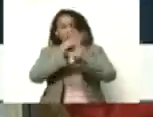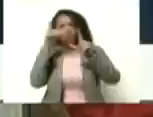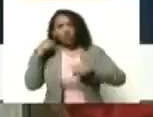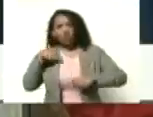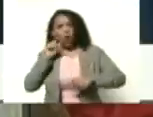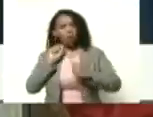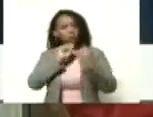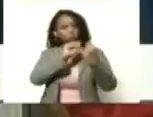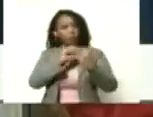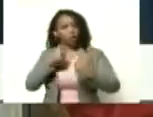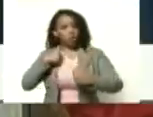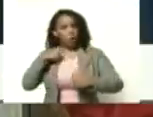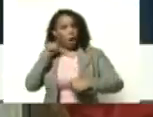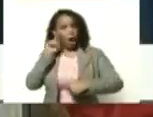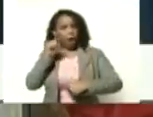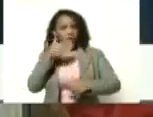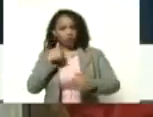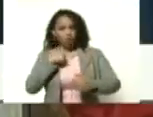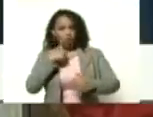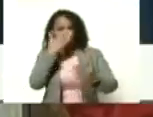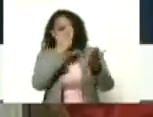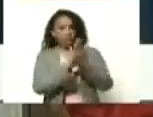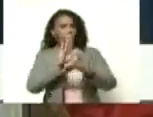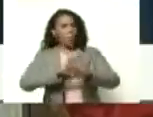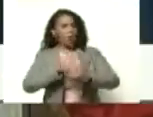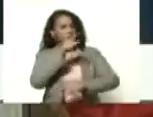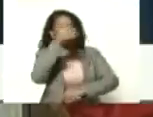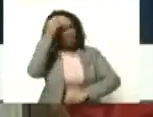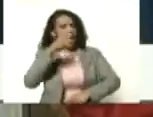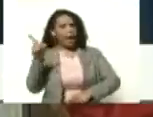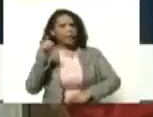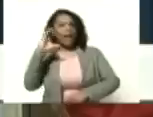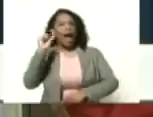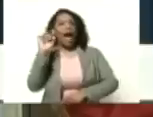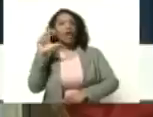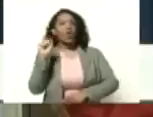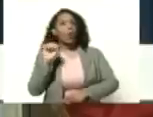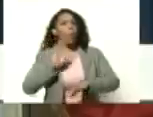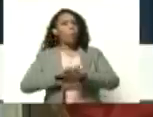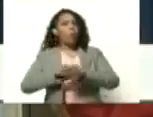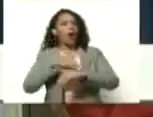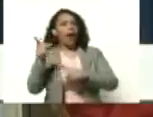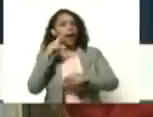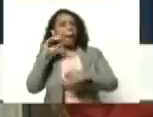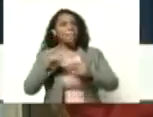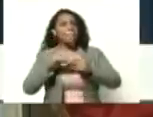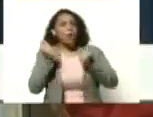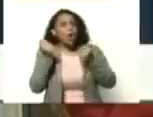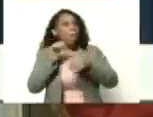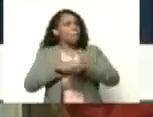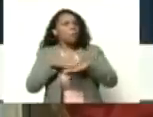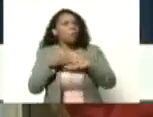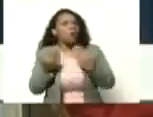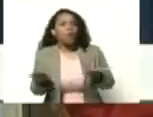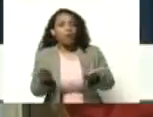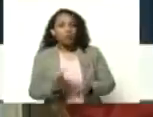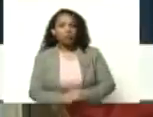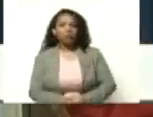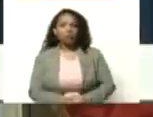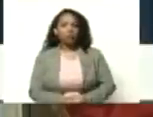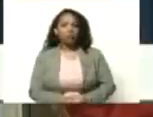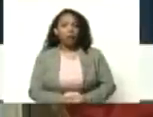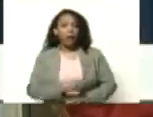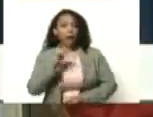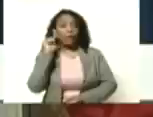entrevisté a él y yo le pregunto porque crees tú que carlos lam fue desaparecido y